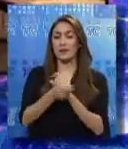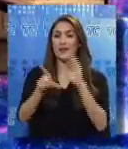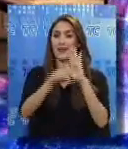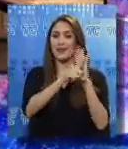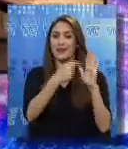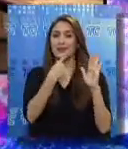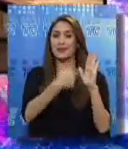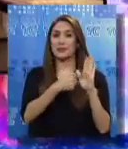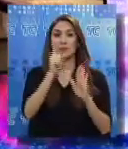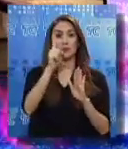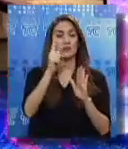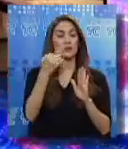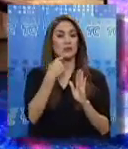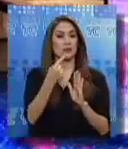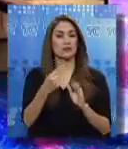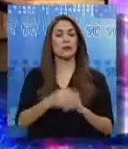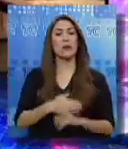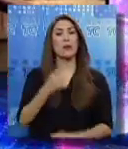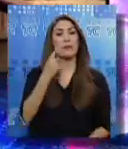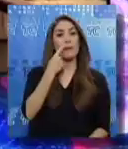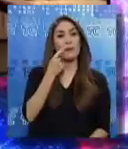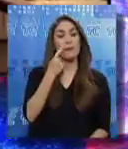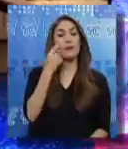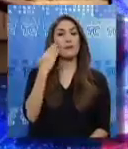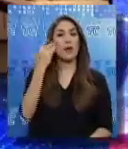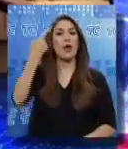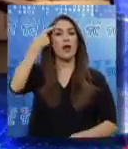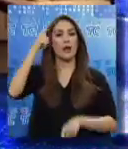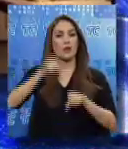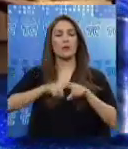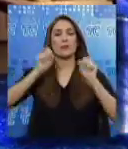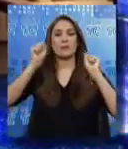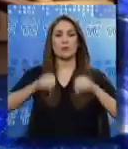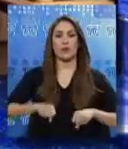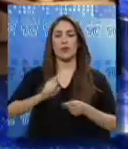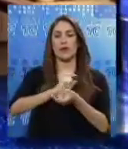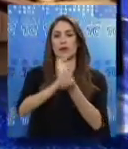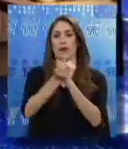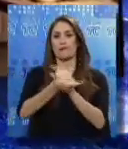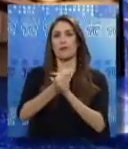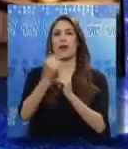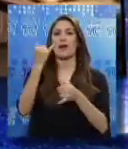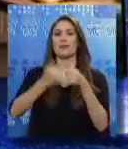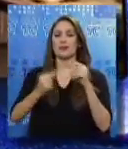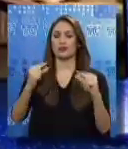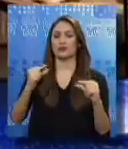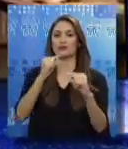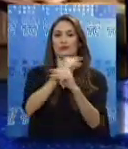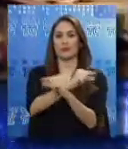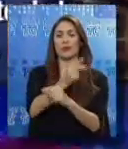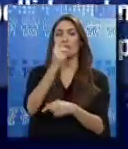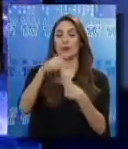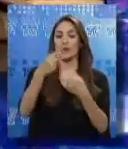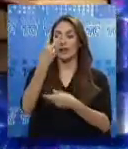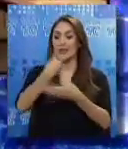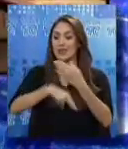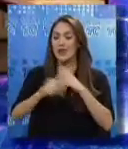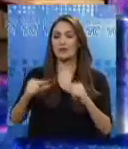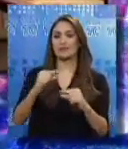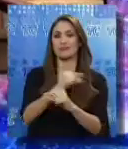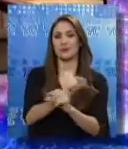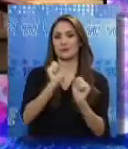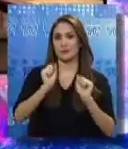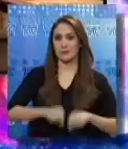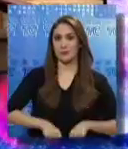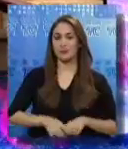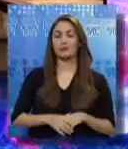ley pone una condición. El padre y la madre de común acuerdo podrán convenir cambiar el orden de los apellidos al momento de la inscripción. El orden